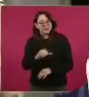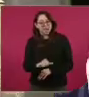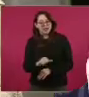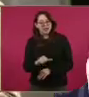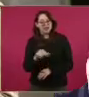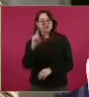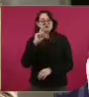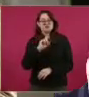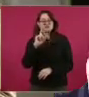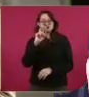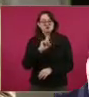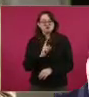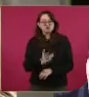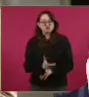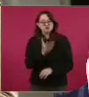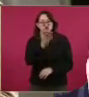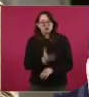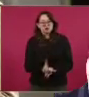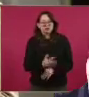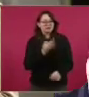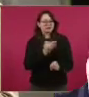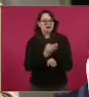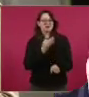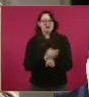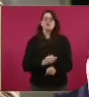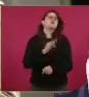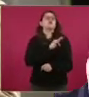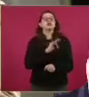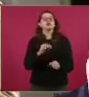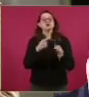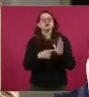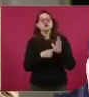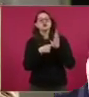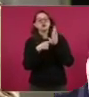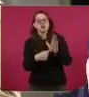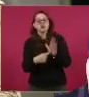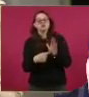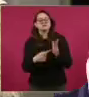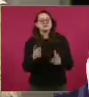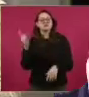mujer y que es en el tiempo las mujeres, otra vez un honor poder